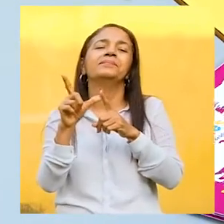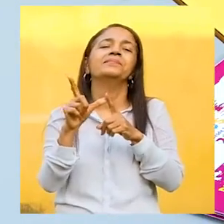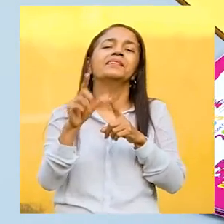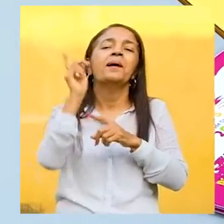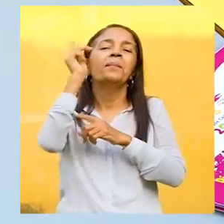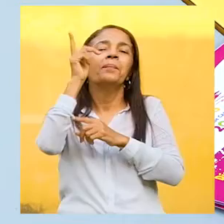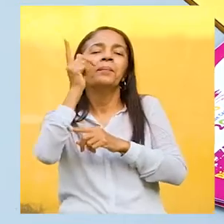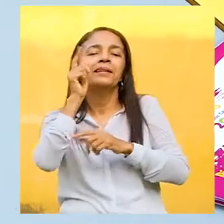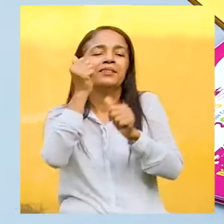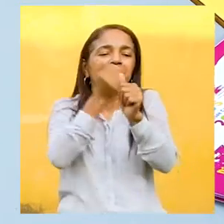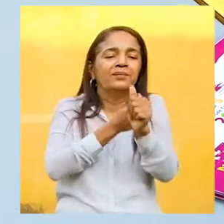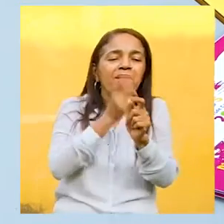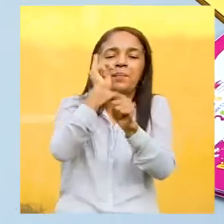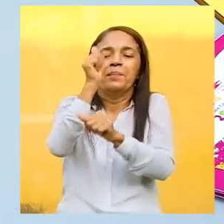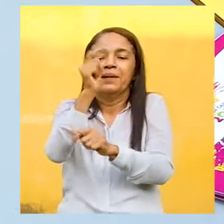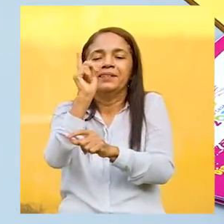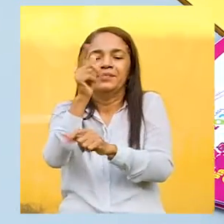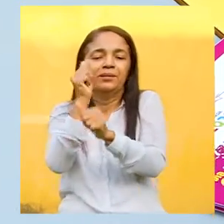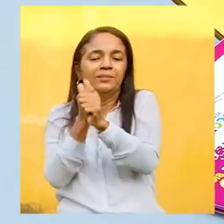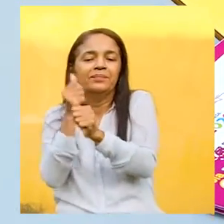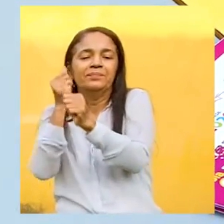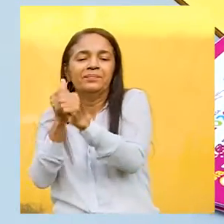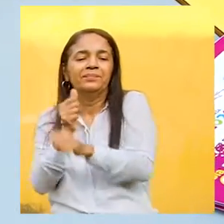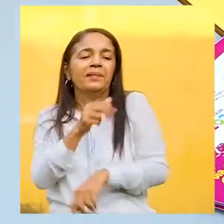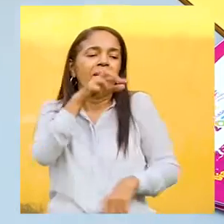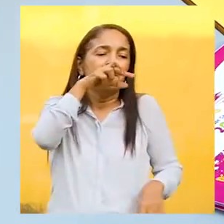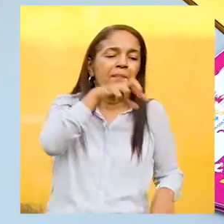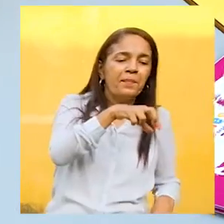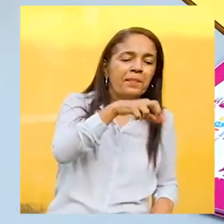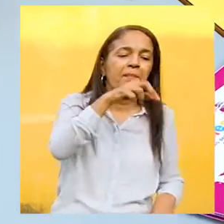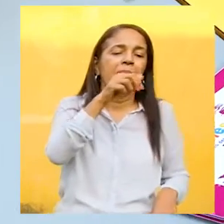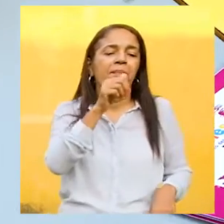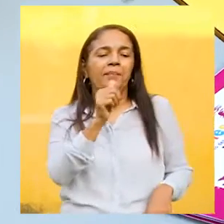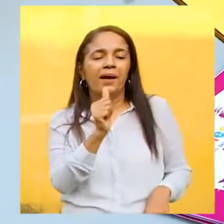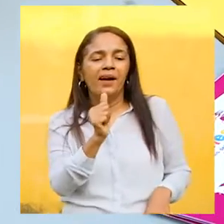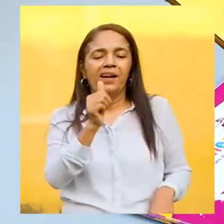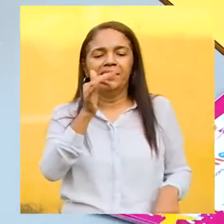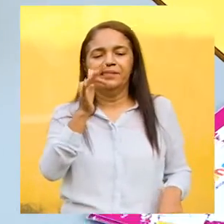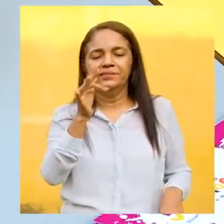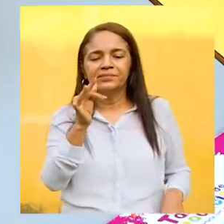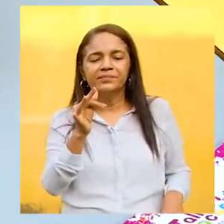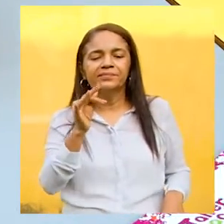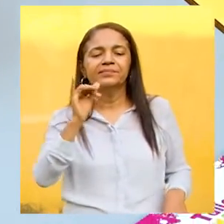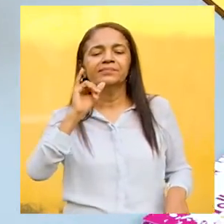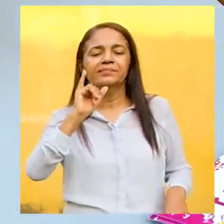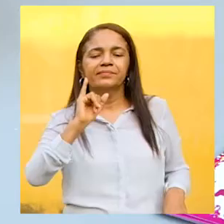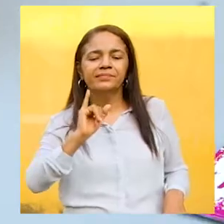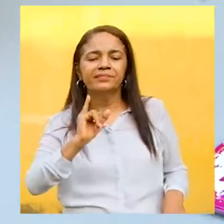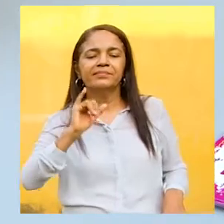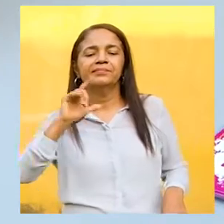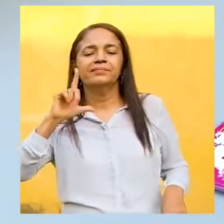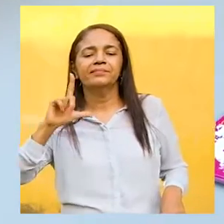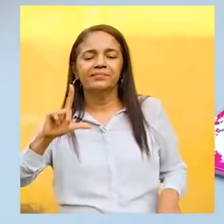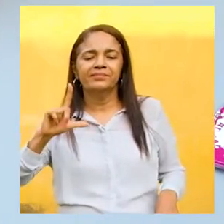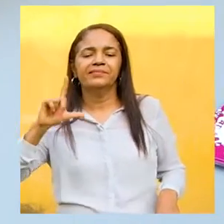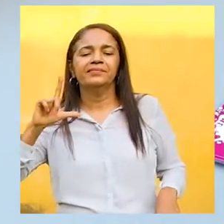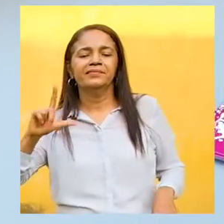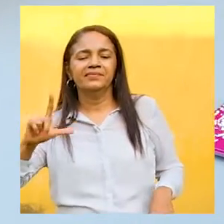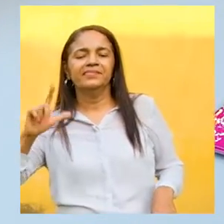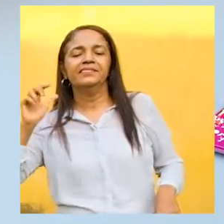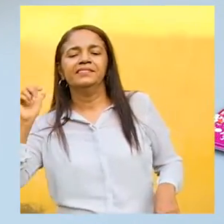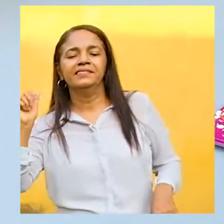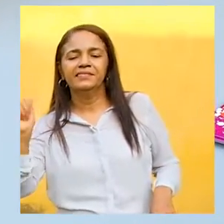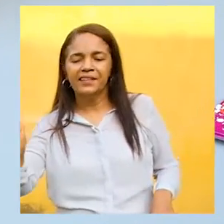para conformar la palabra patilla. Entonces, vamos a hacer una P,